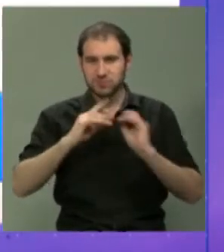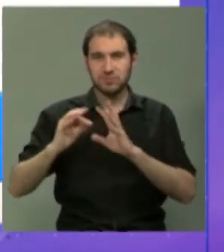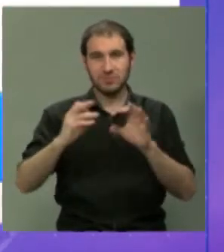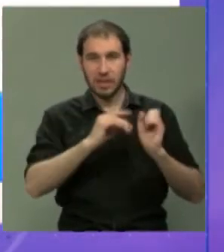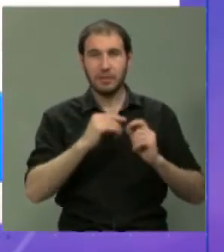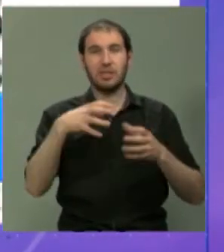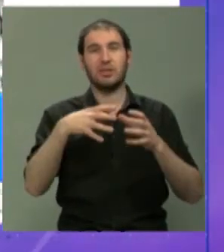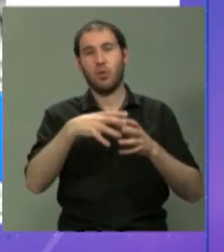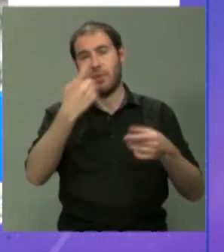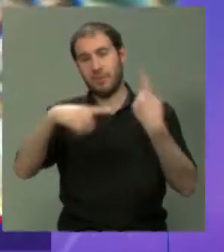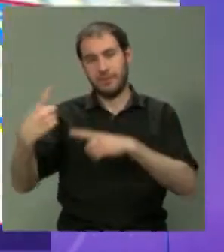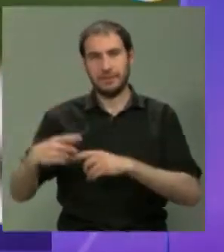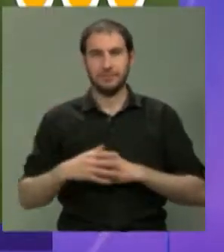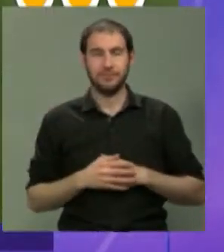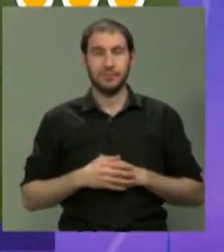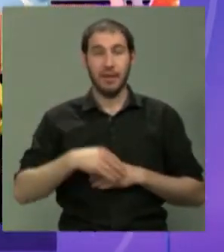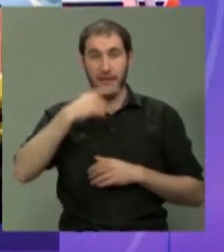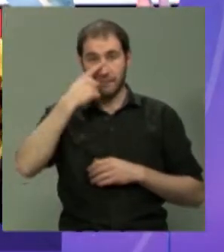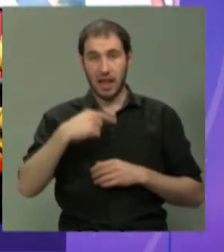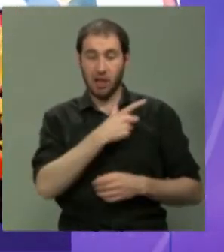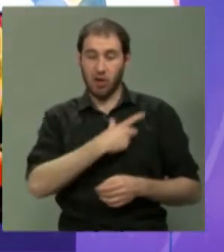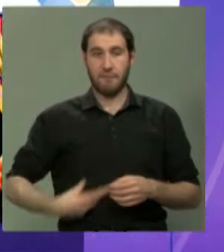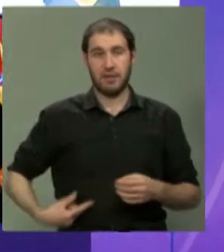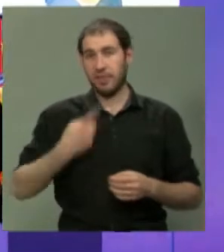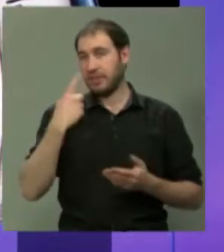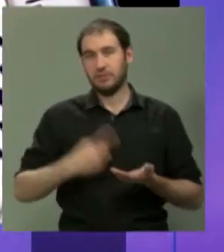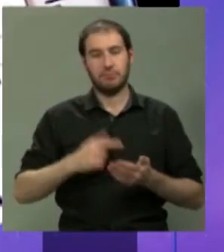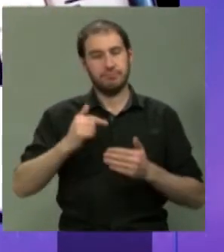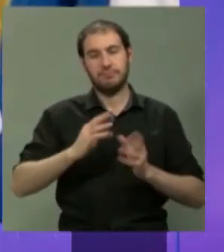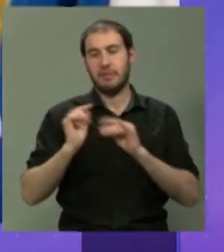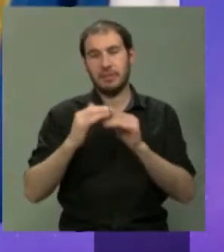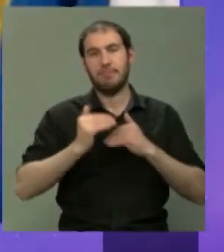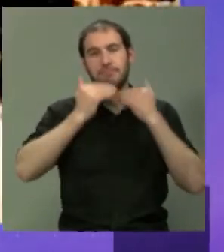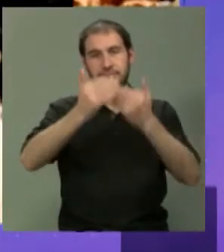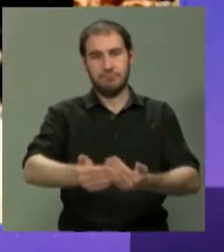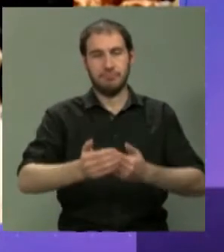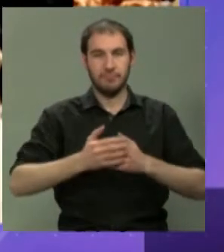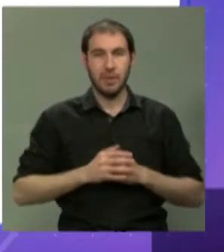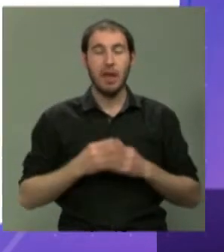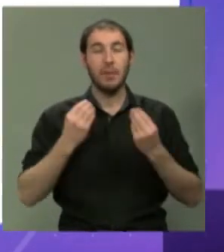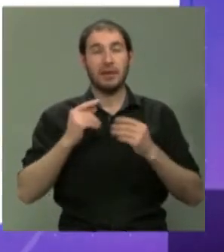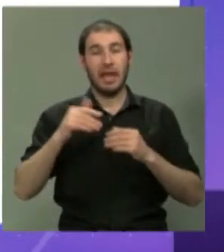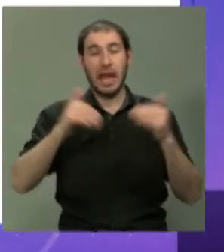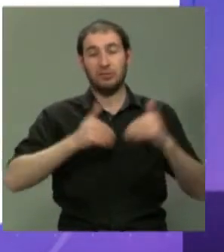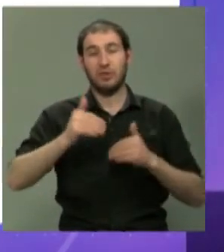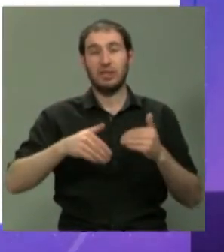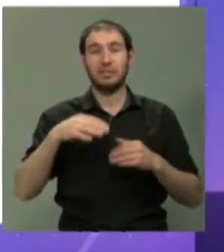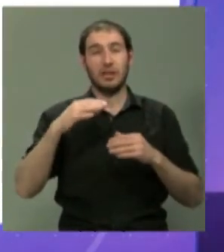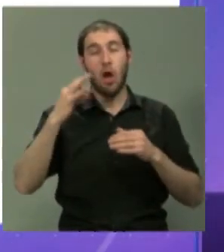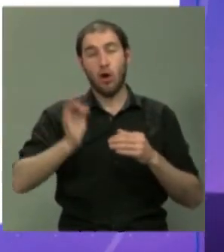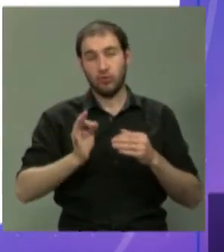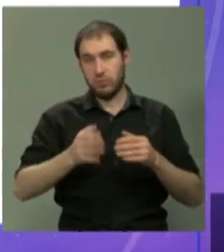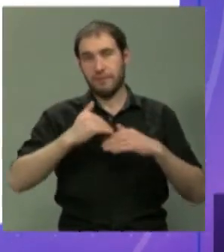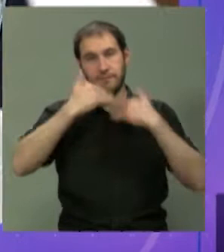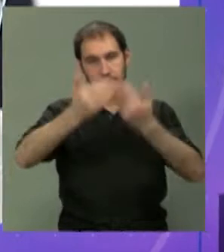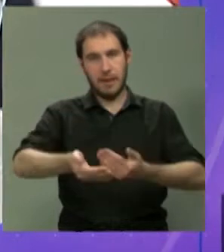debates en diferentes ámbitos. Finalmente, desde el gobierno decidieron postergar el proyecto de ley para después de las elecciones de